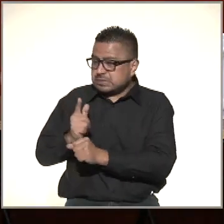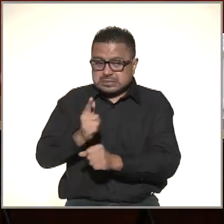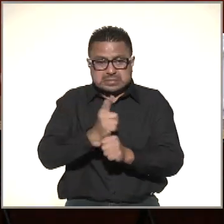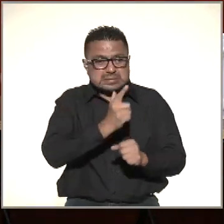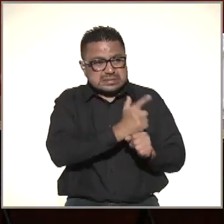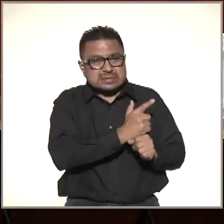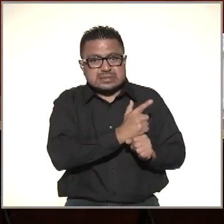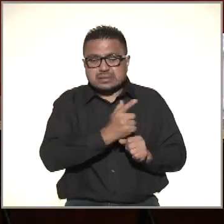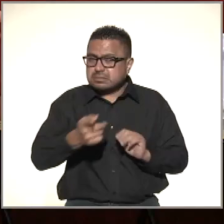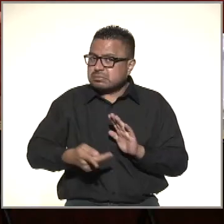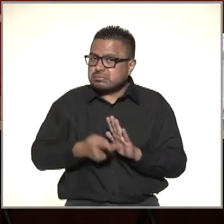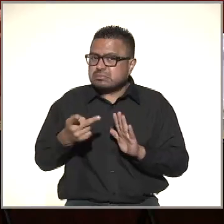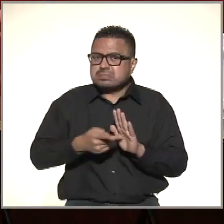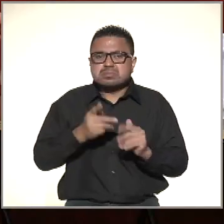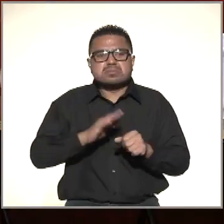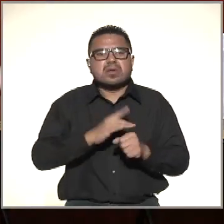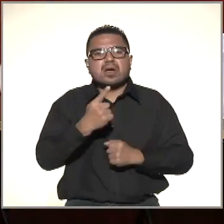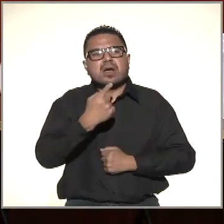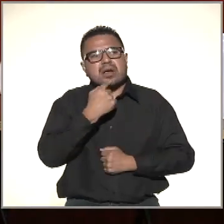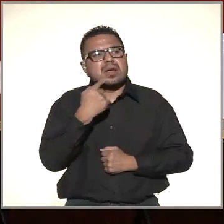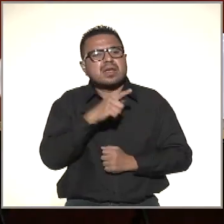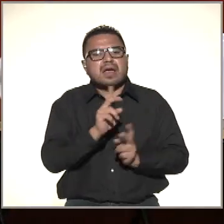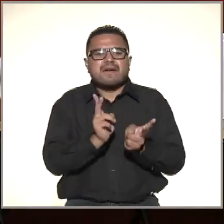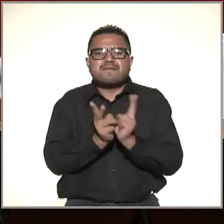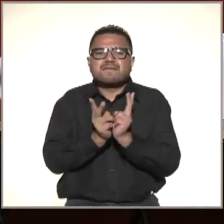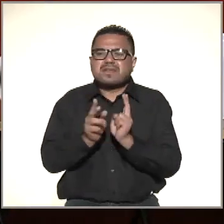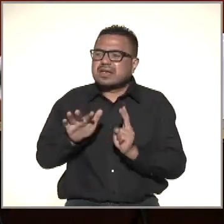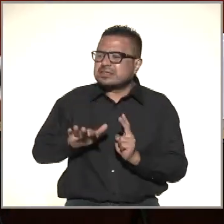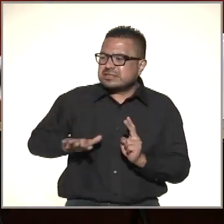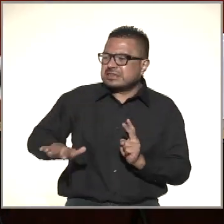casos, muchas veces por denuncia de los vecinos,